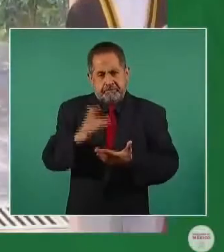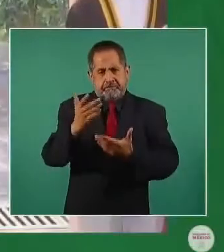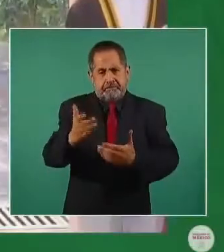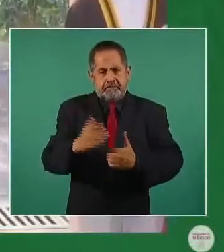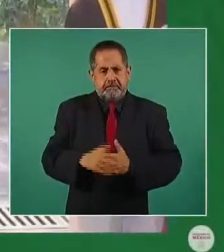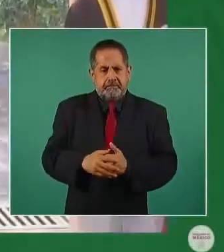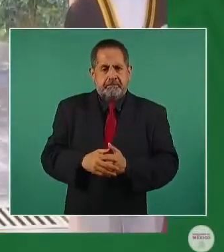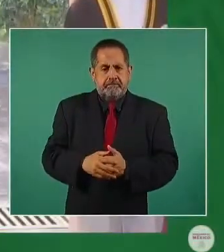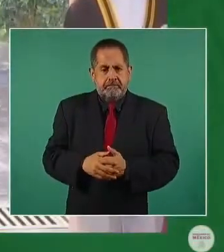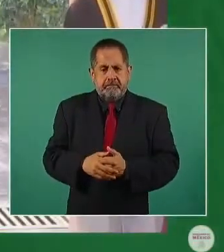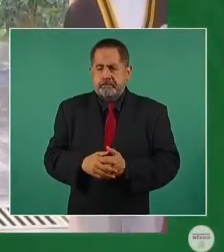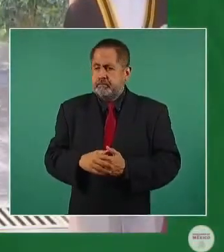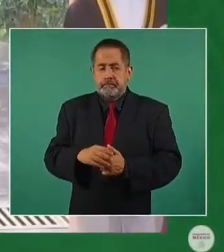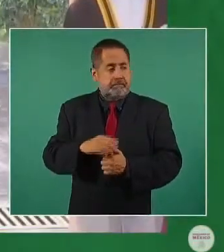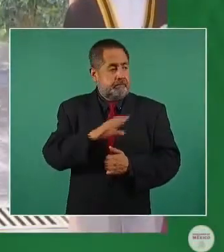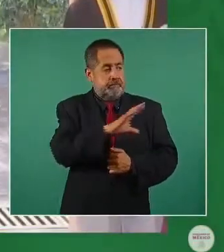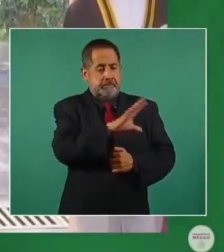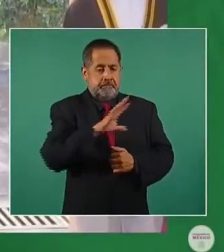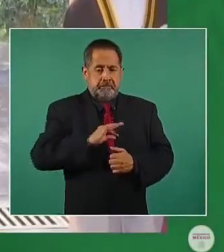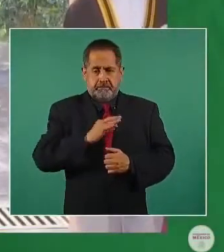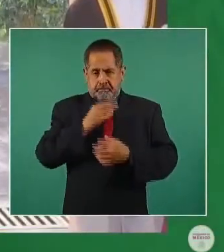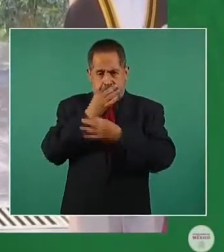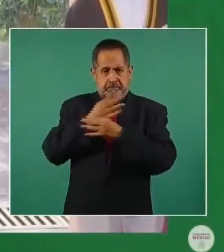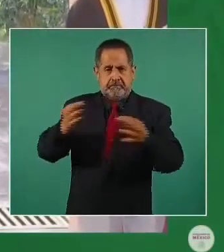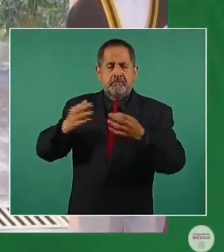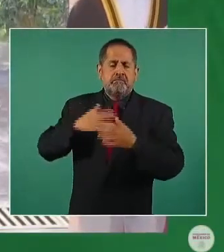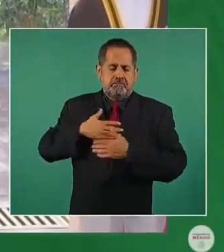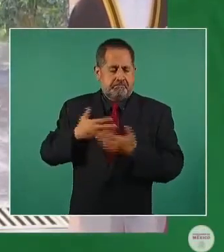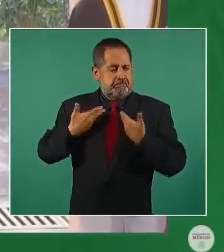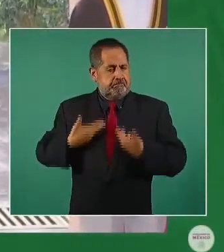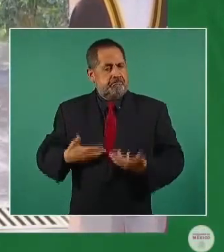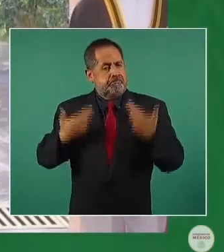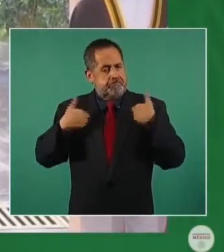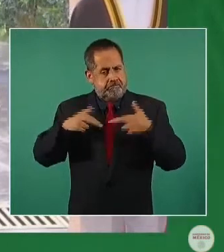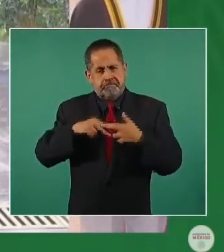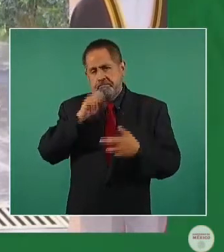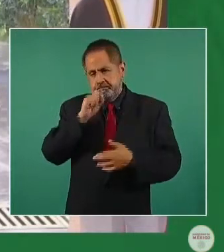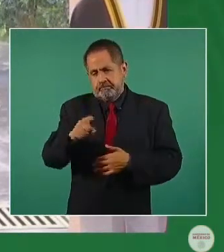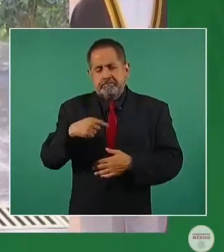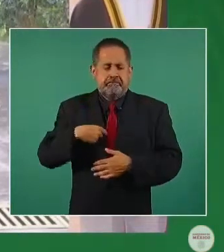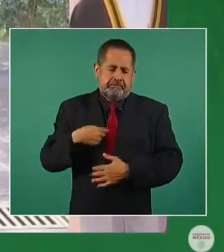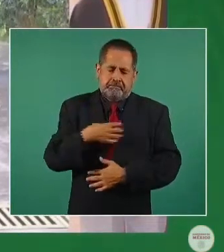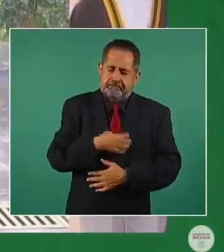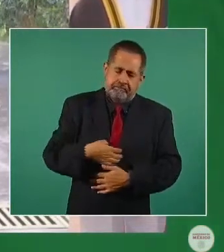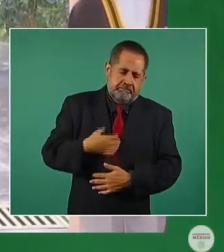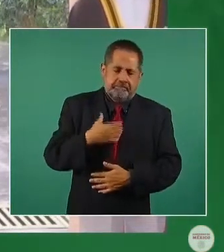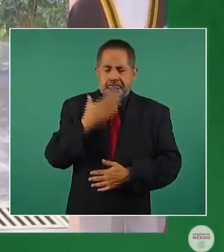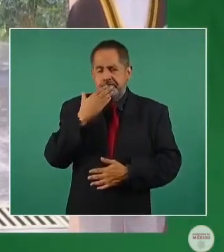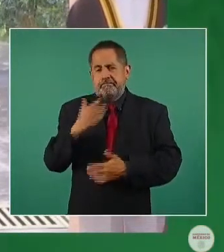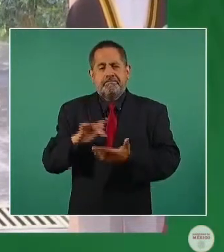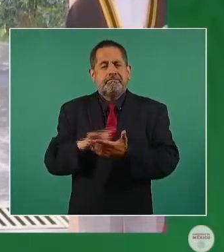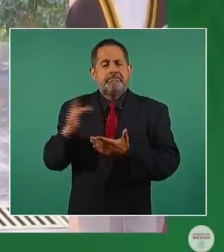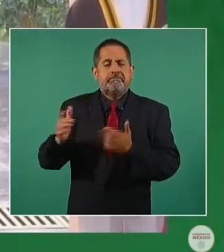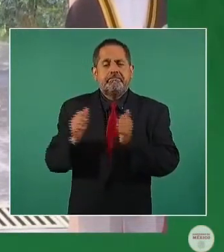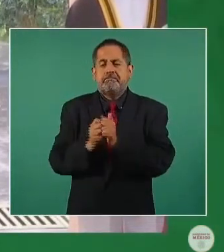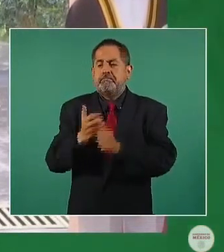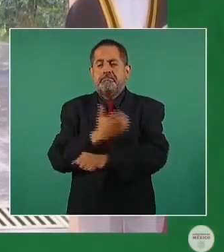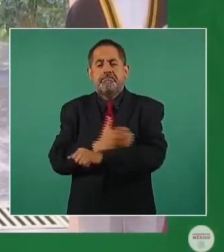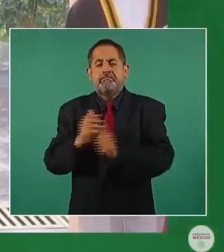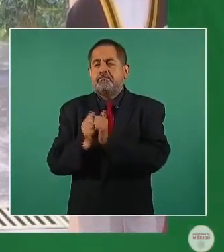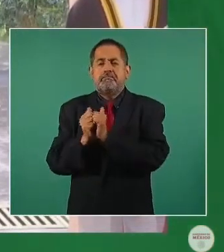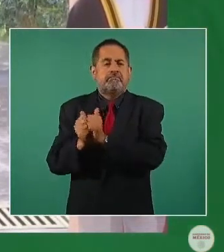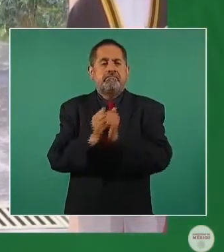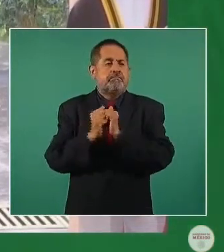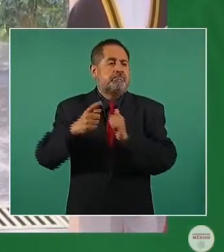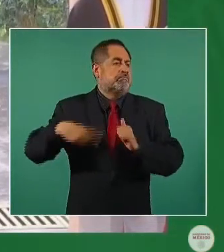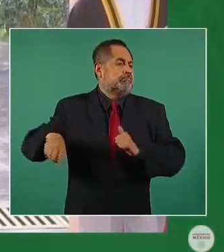gracias, y hablo a nombre, con título como maestra, estoy muy contenta, muy agradecida con los compañeros